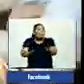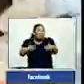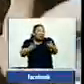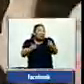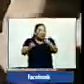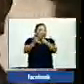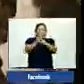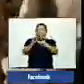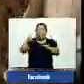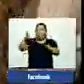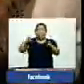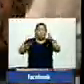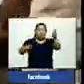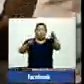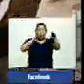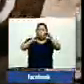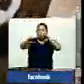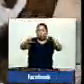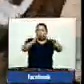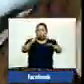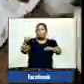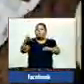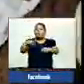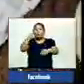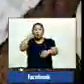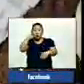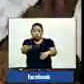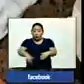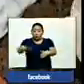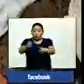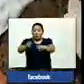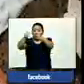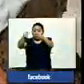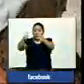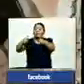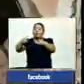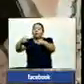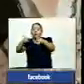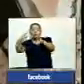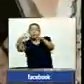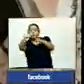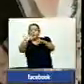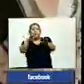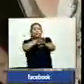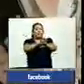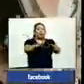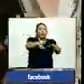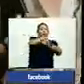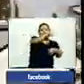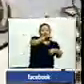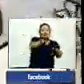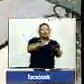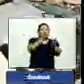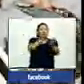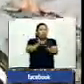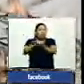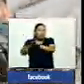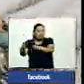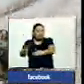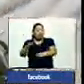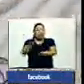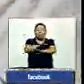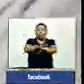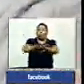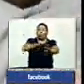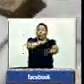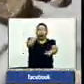cortar todo tipo de comunicación desde las cárceles con el exterior y de esta manera evitar que se ordene el cometimiento